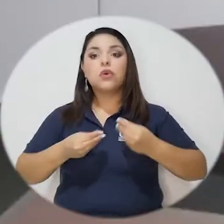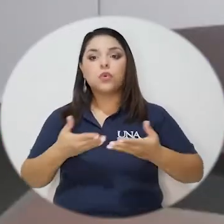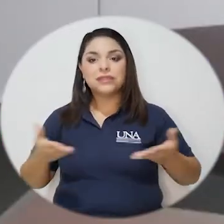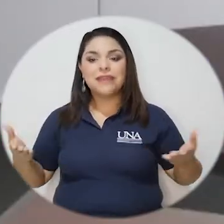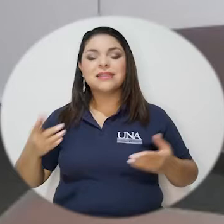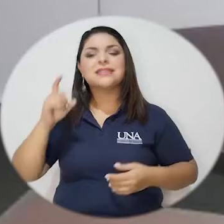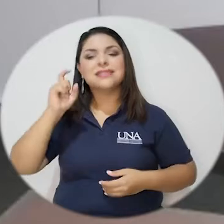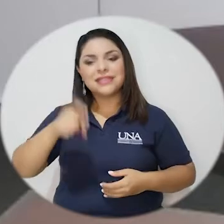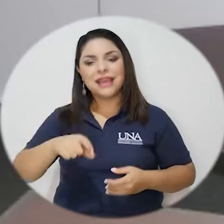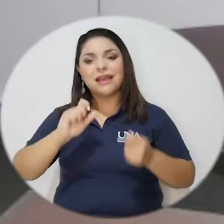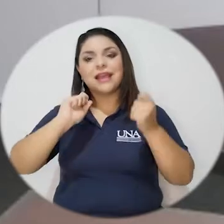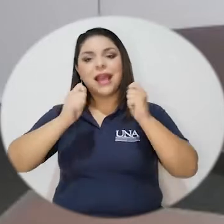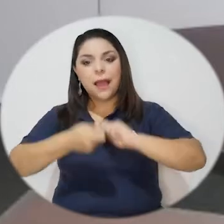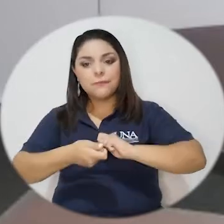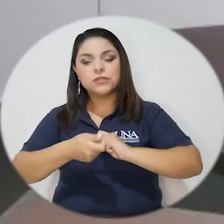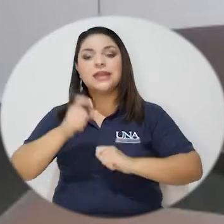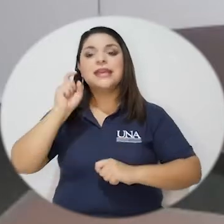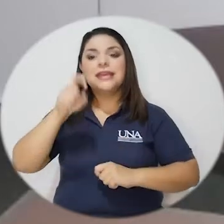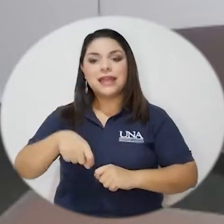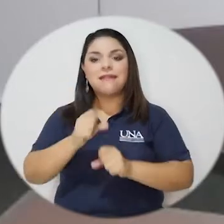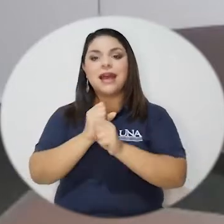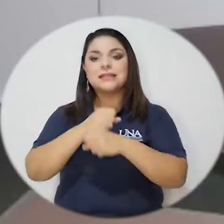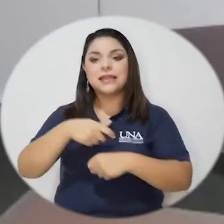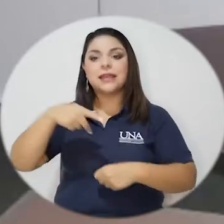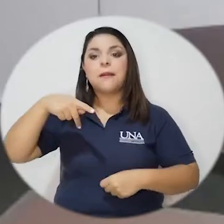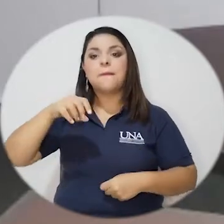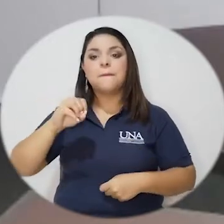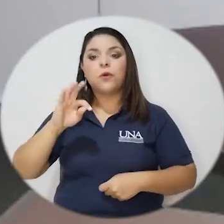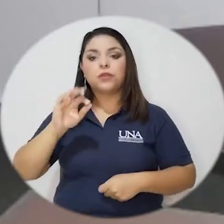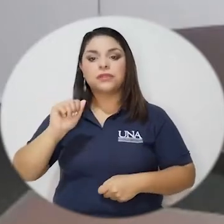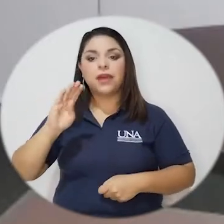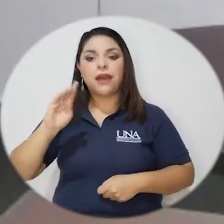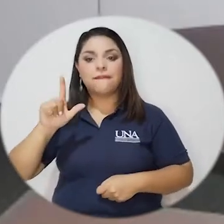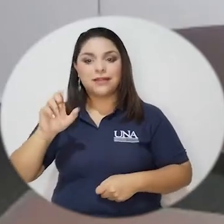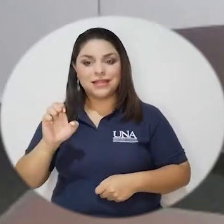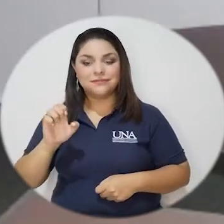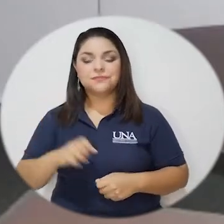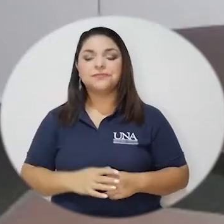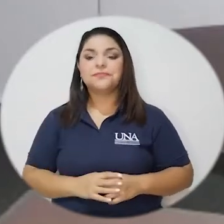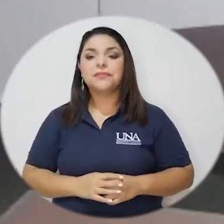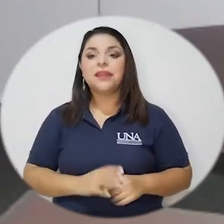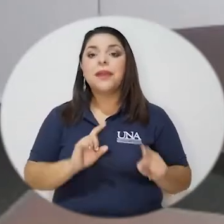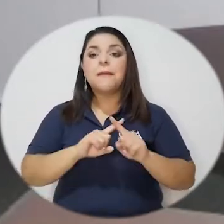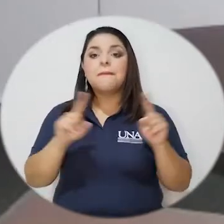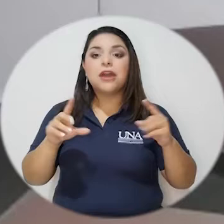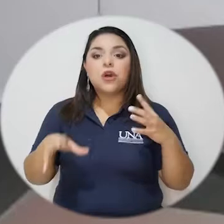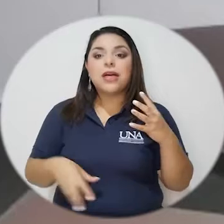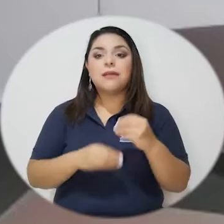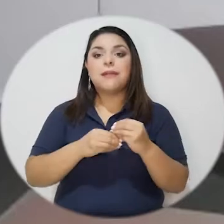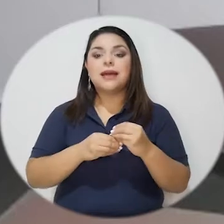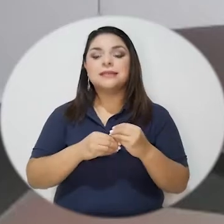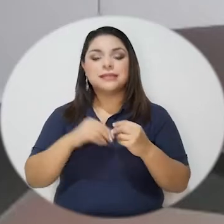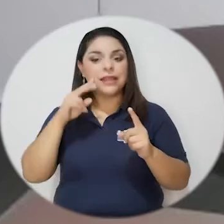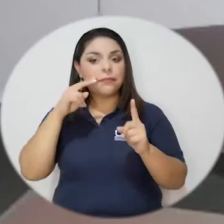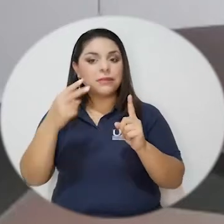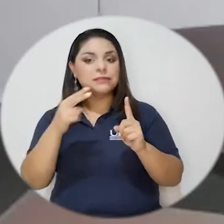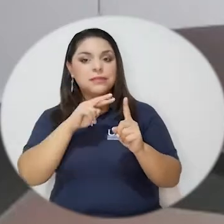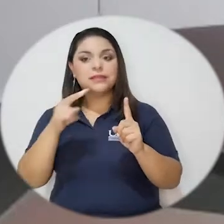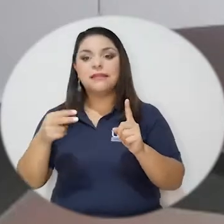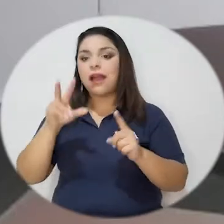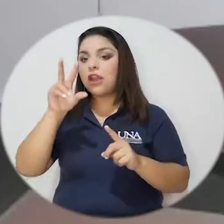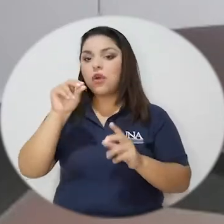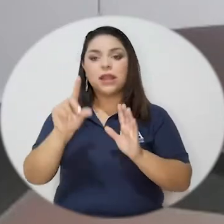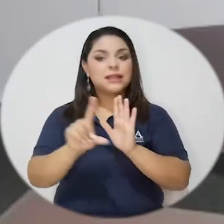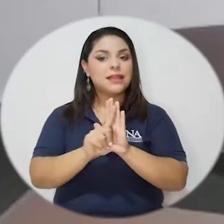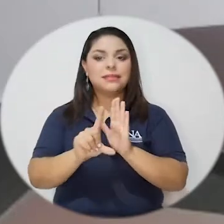Hay que hacerle cambios y hay que hacerlos potables. Pero además, desde la perspectiva no